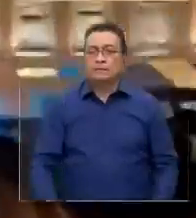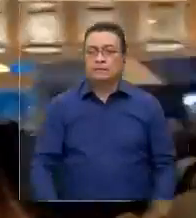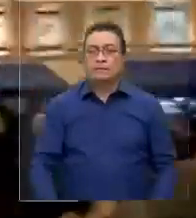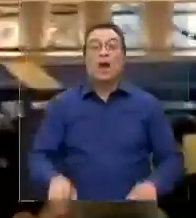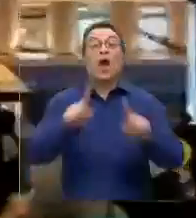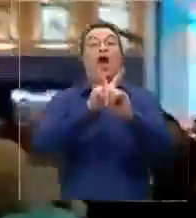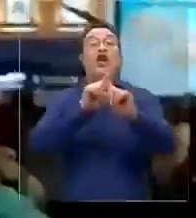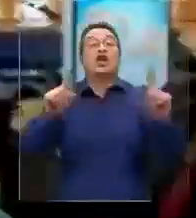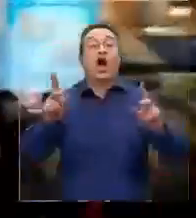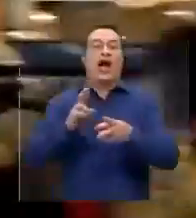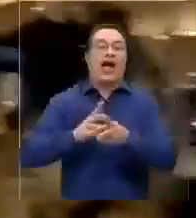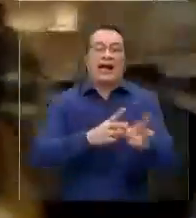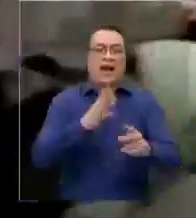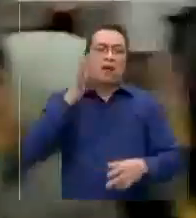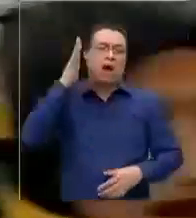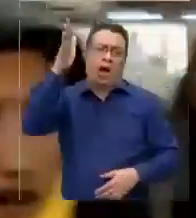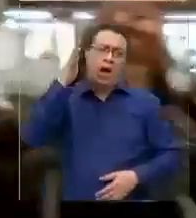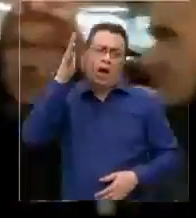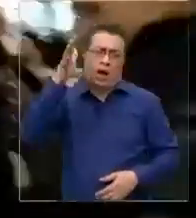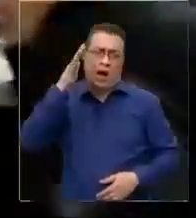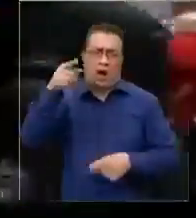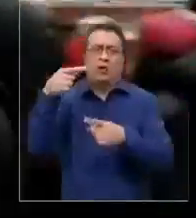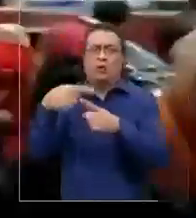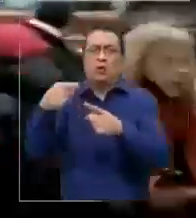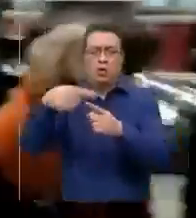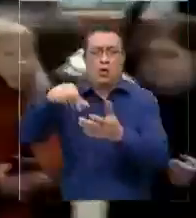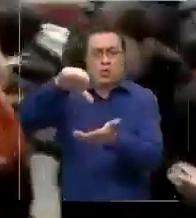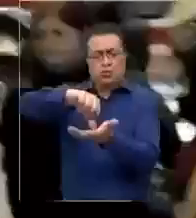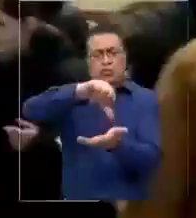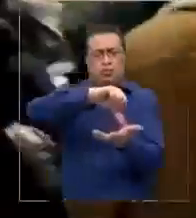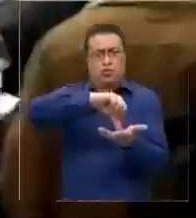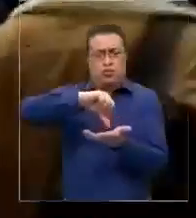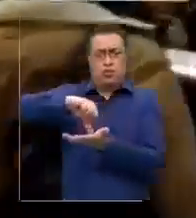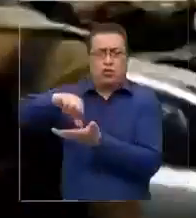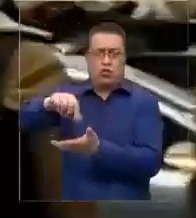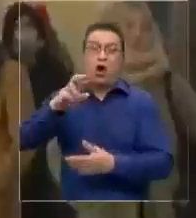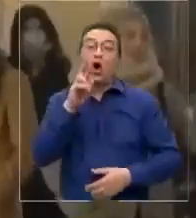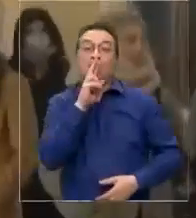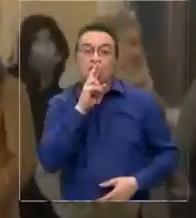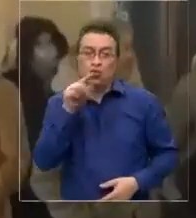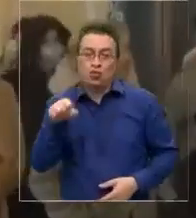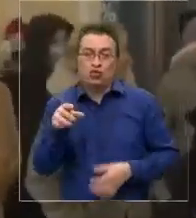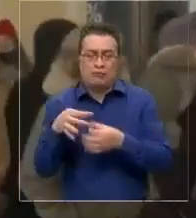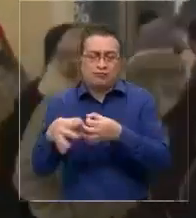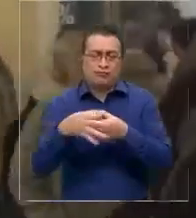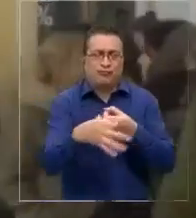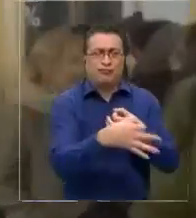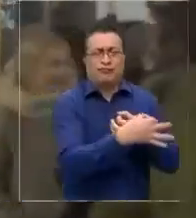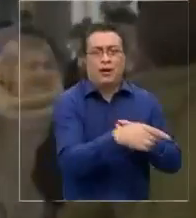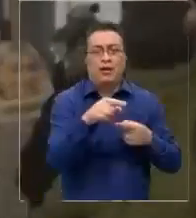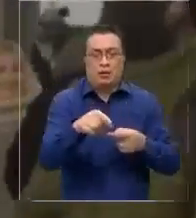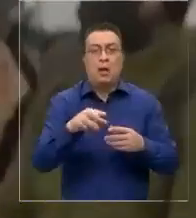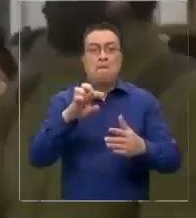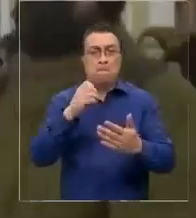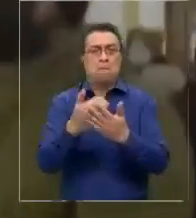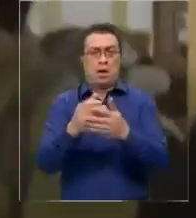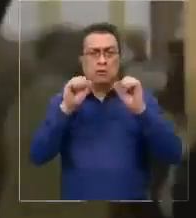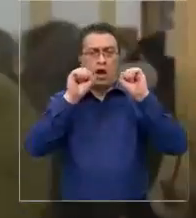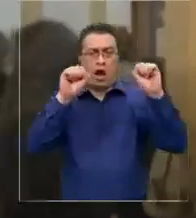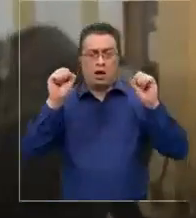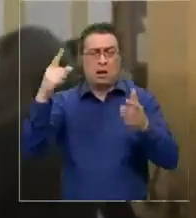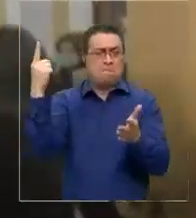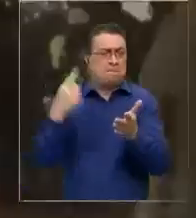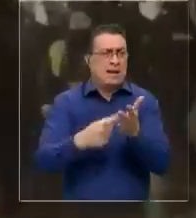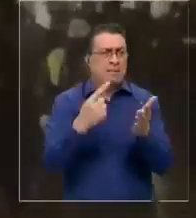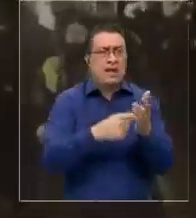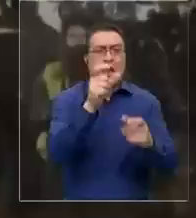No a la guerra es el grito que se ha repetido en decenas de ciudades en los últimos días. Manifestaciones pacíficas en Rusia en las que miles